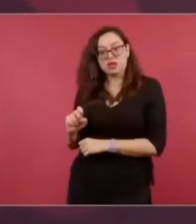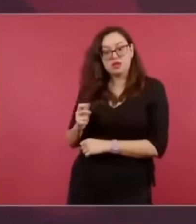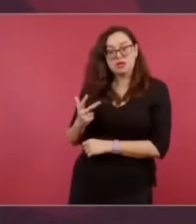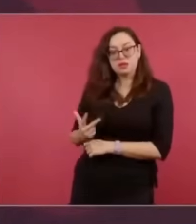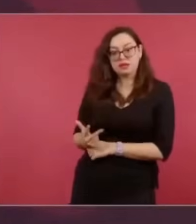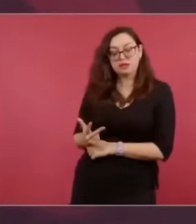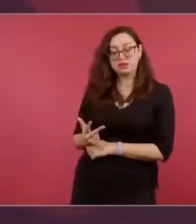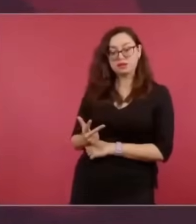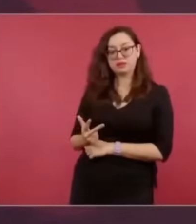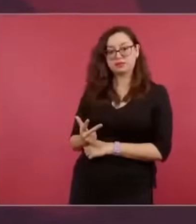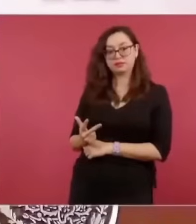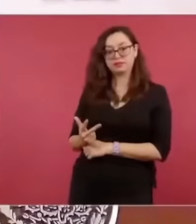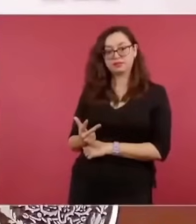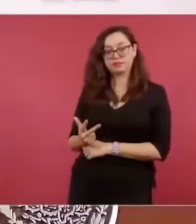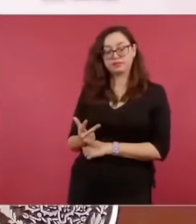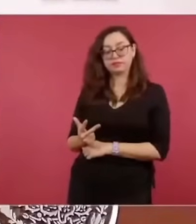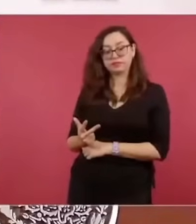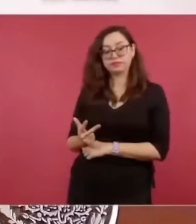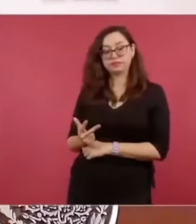porque